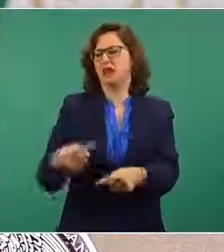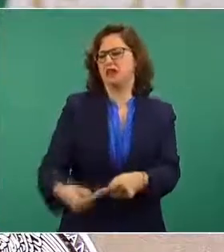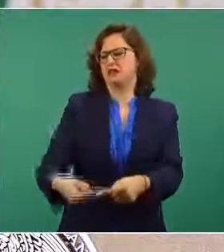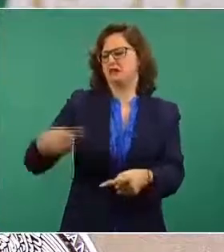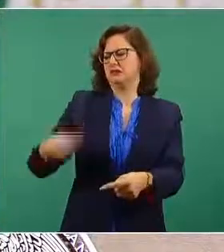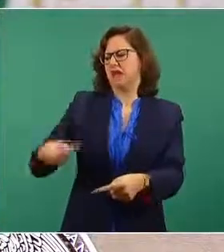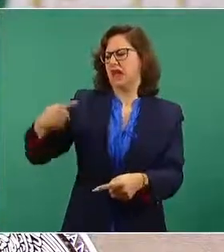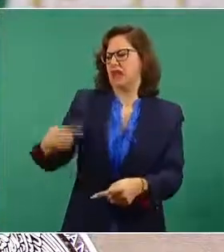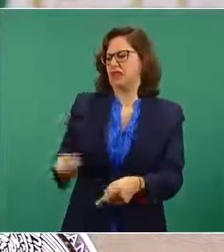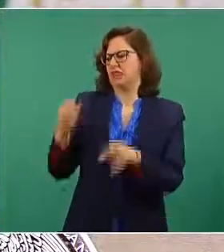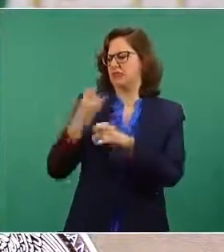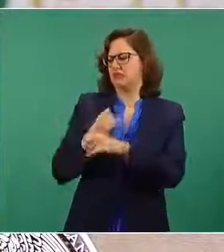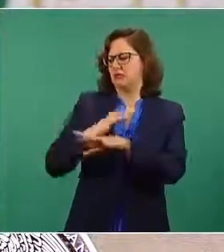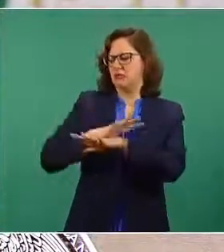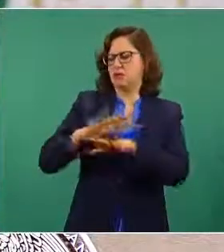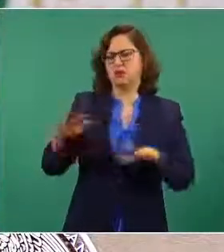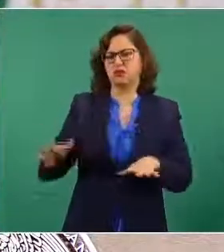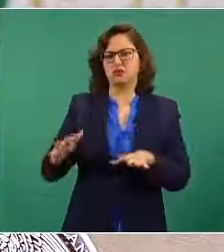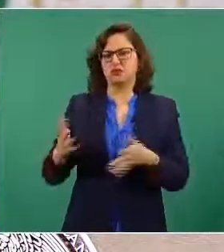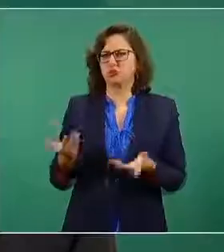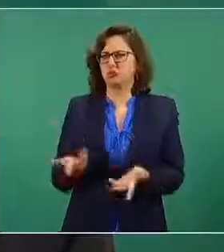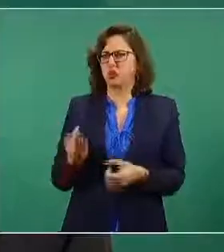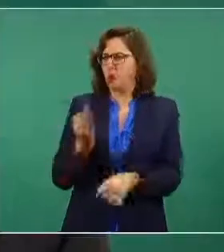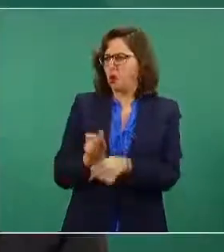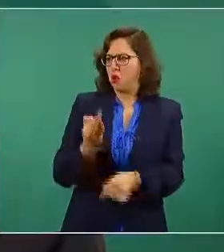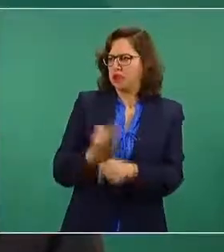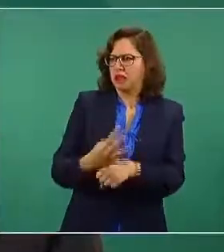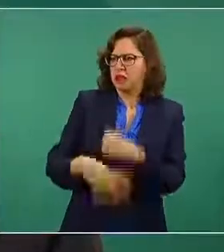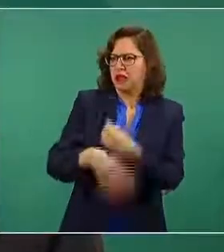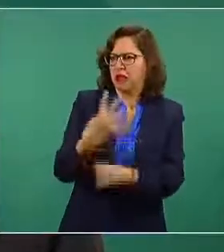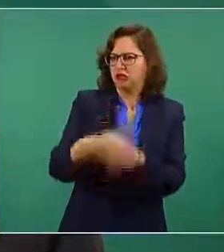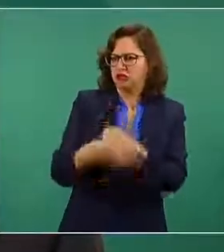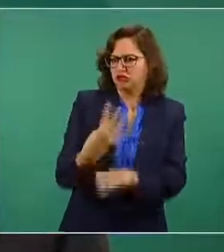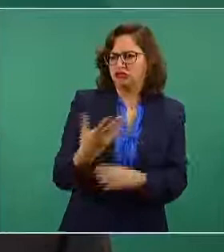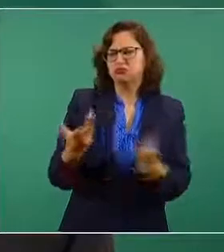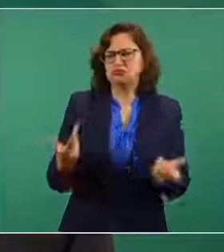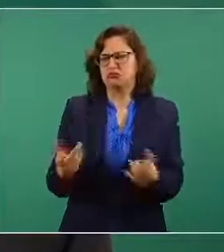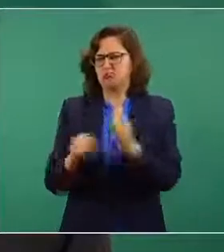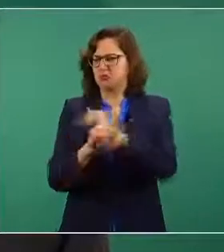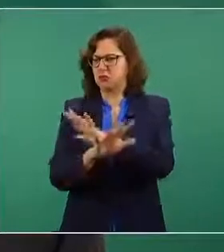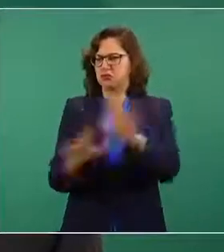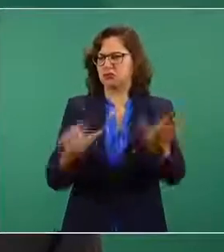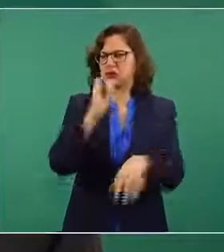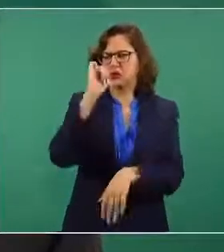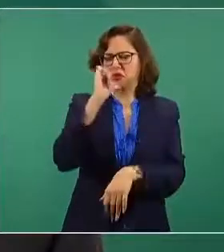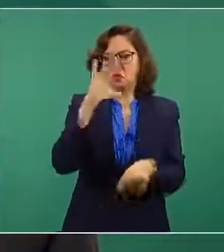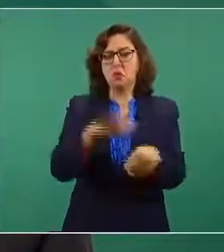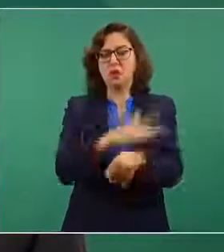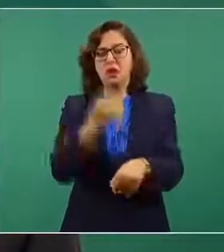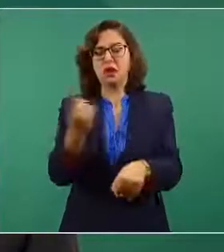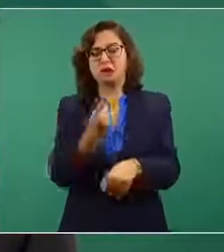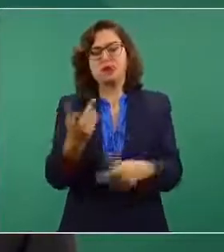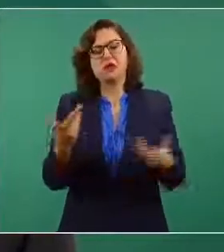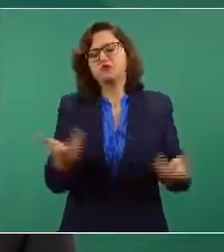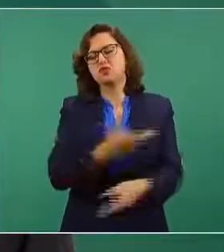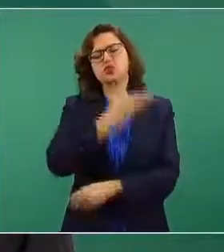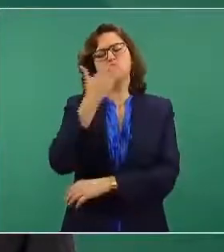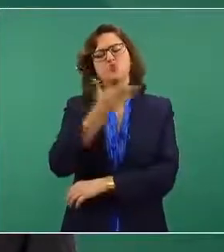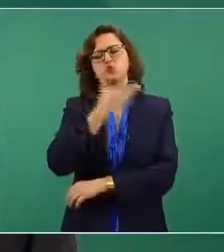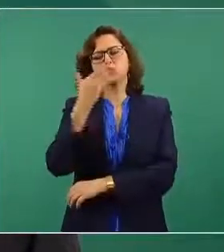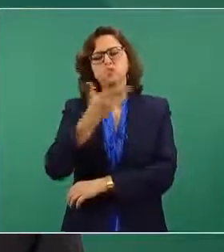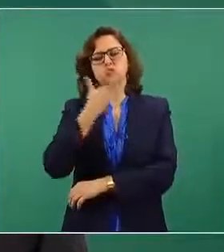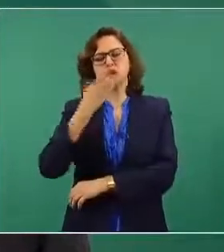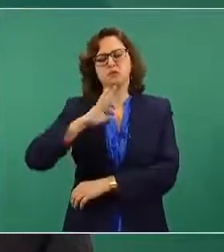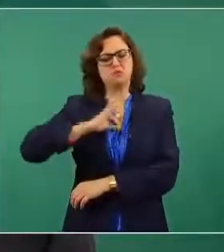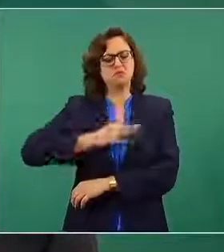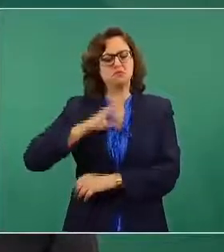impresión de una reducción que pudiera ser solo por el rezago de los datos en las últimas 2 semanas. Así se maneja en todo el